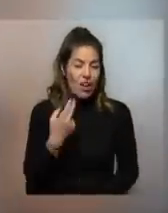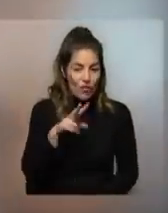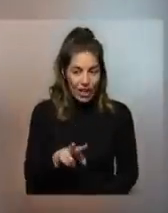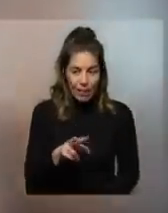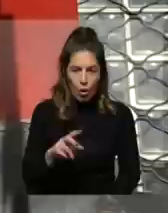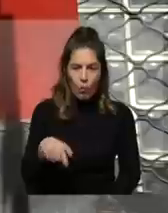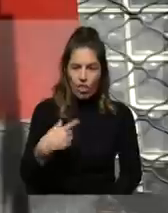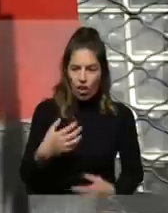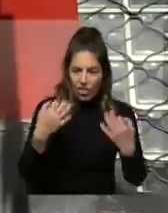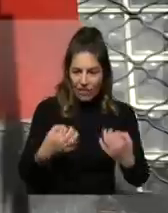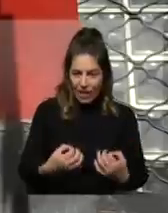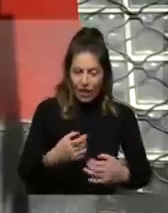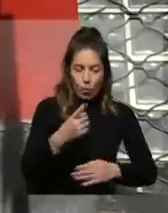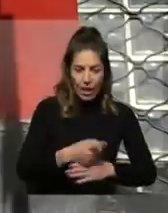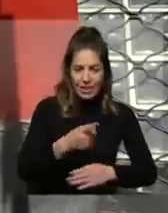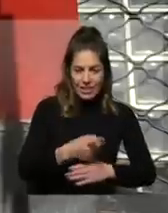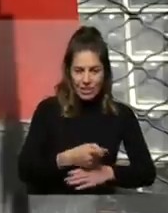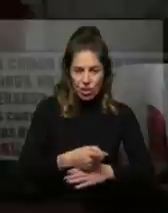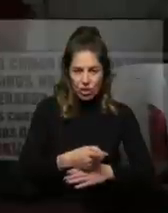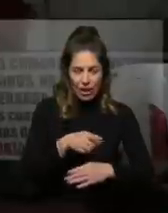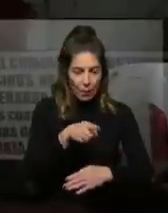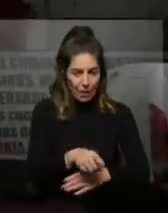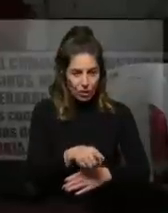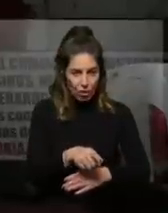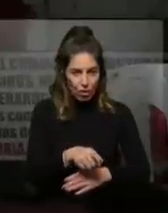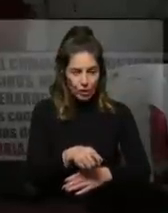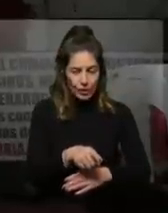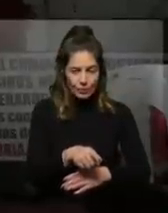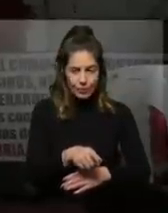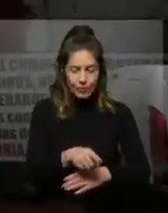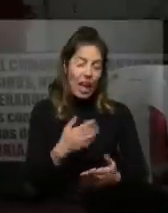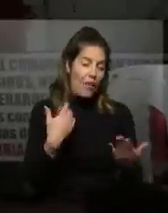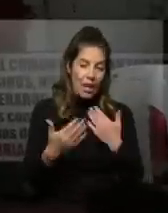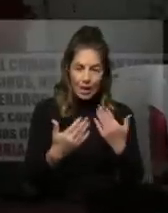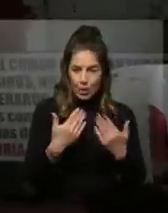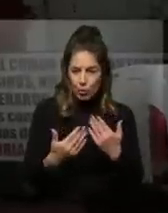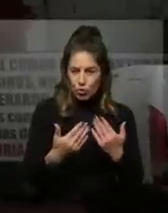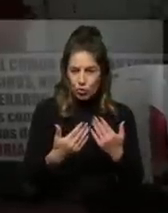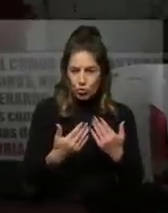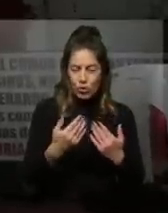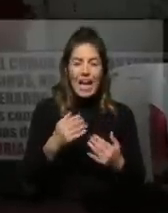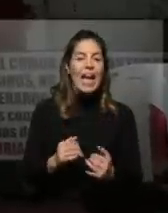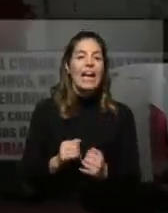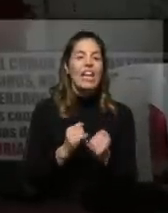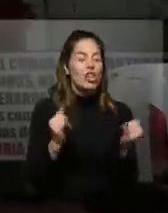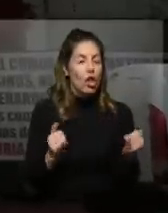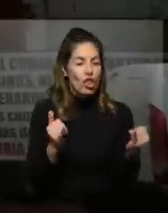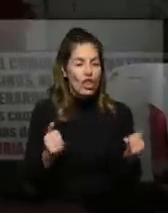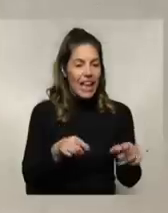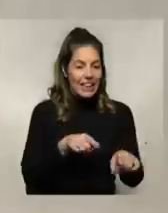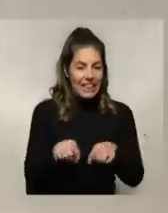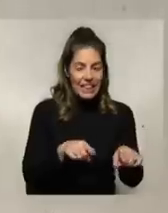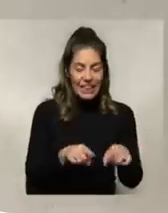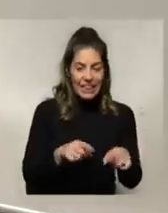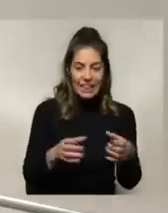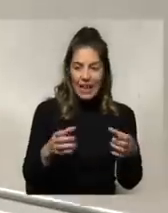realmente tomada una decisión al respecto conversaremos estos días dirigentes políticos